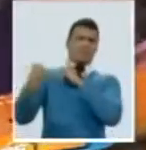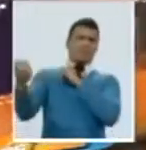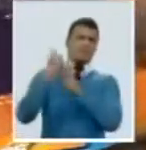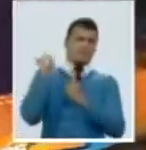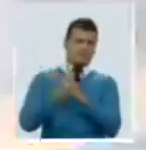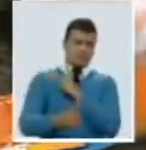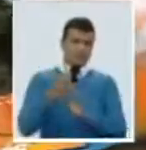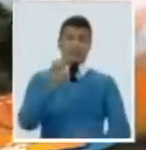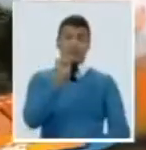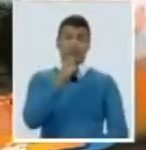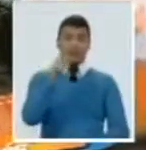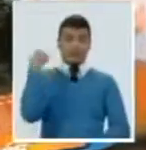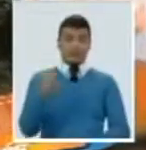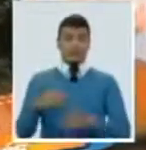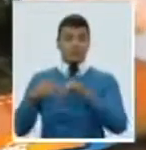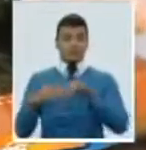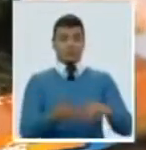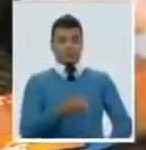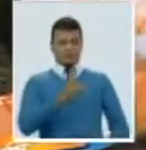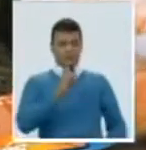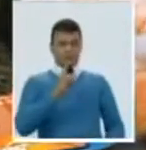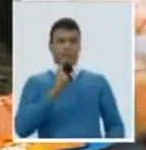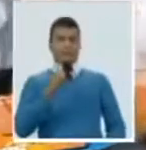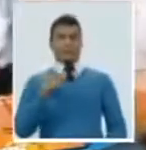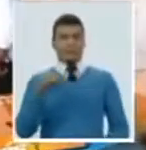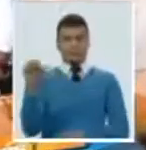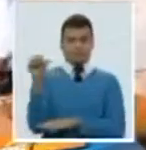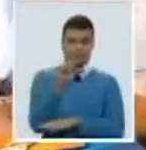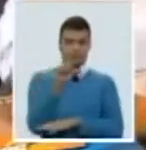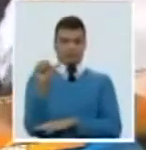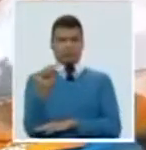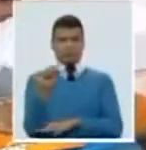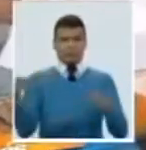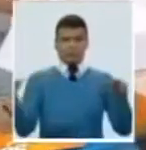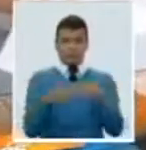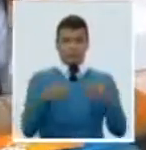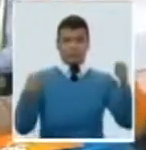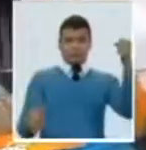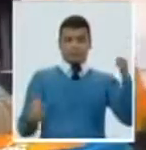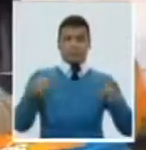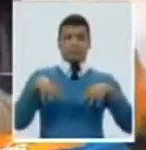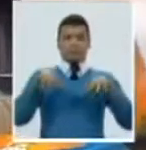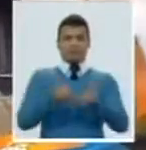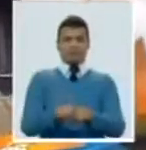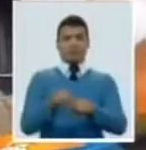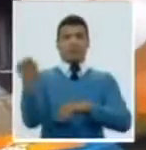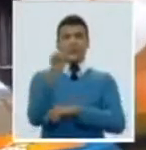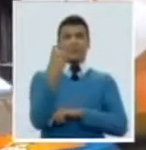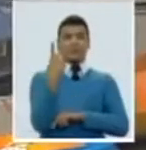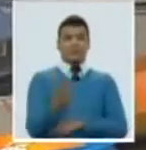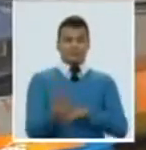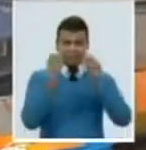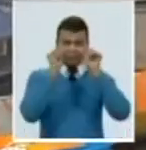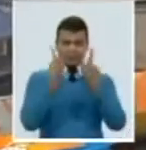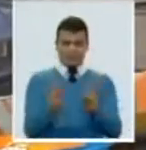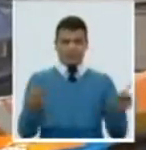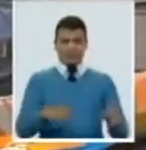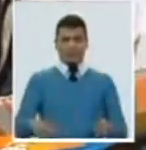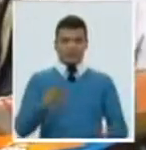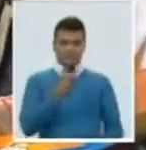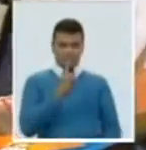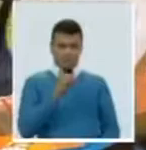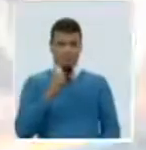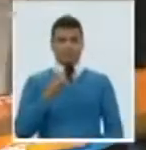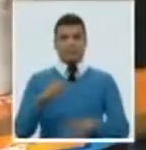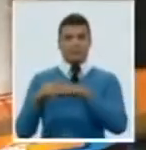y torturas. Borrachos al volante. Autoridades de tránsito inmovilizaron dos vehículos que eran conducidos por personas en estado